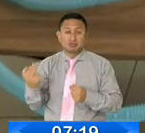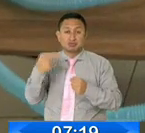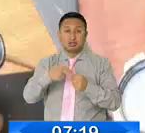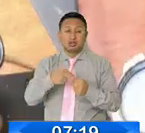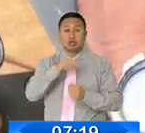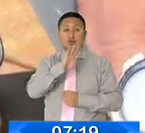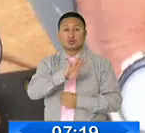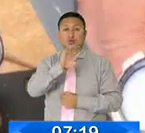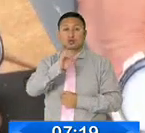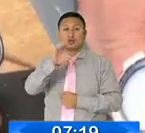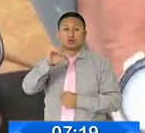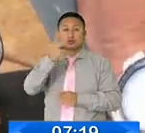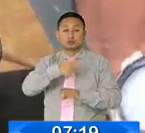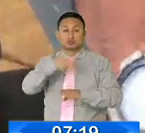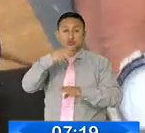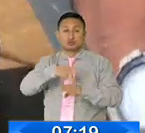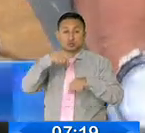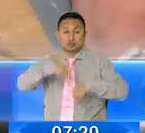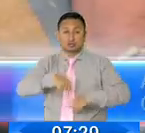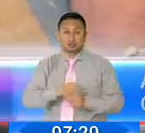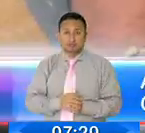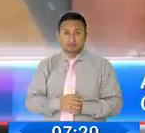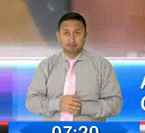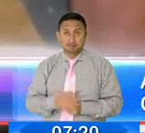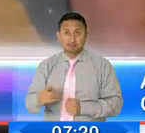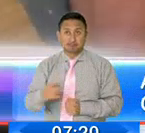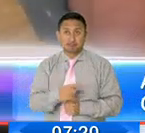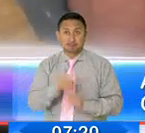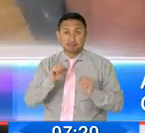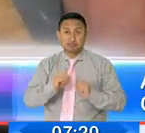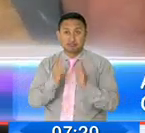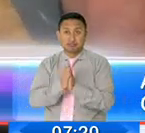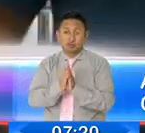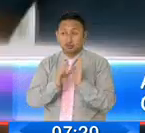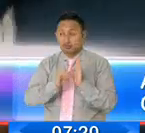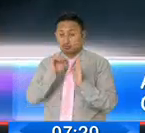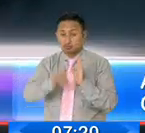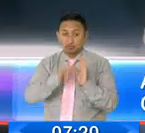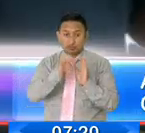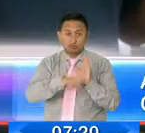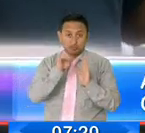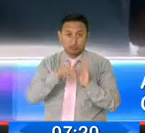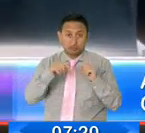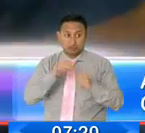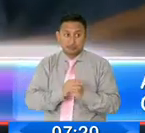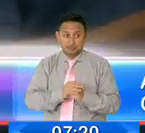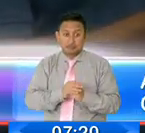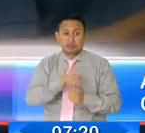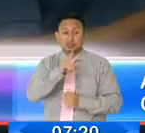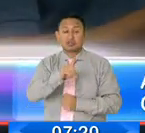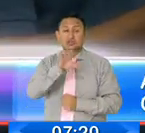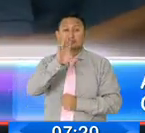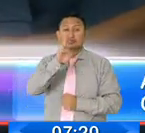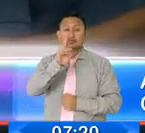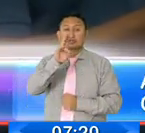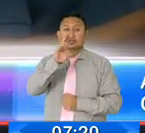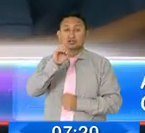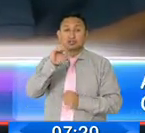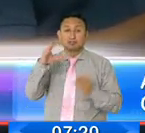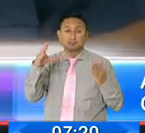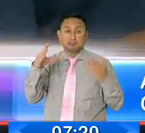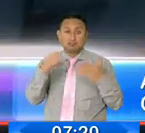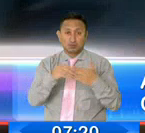400 profesionales, quienes lograron financiar a través de donaciones alrededor de $170,000, con los